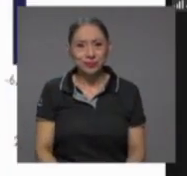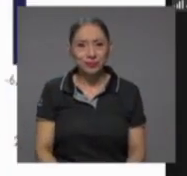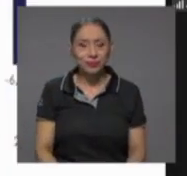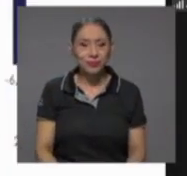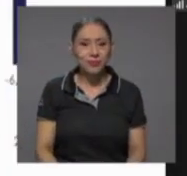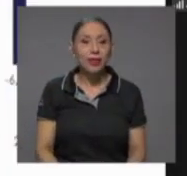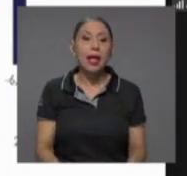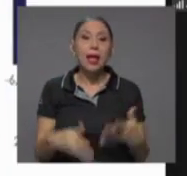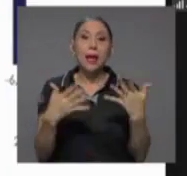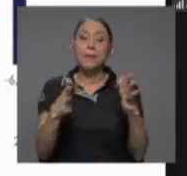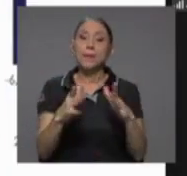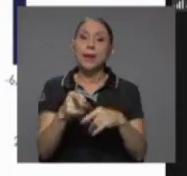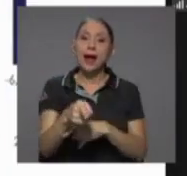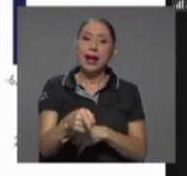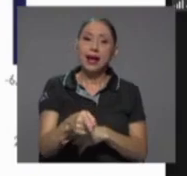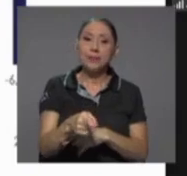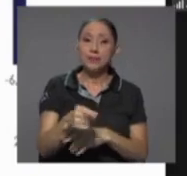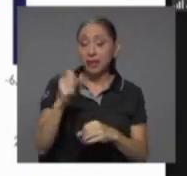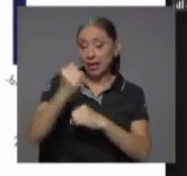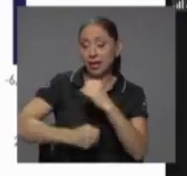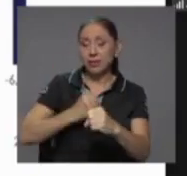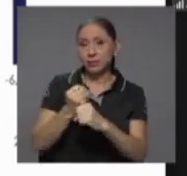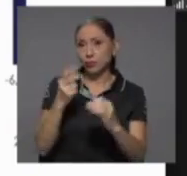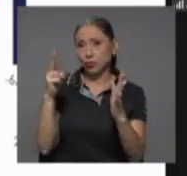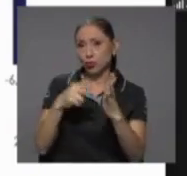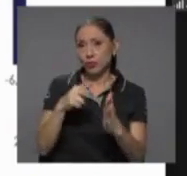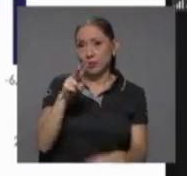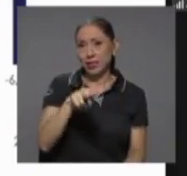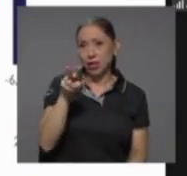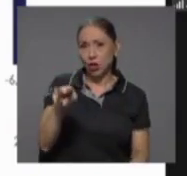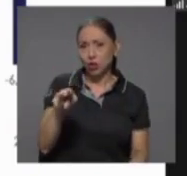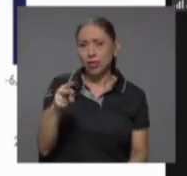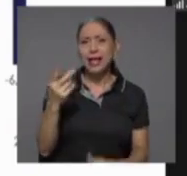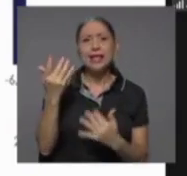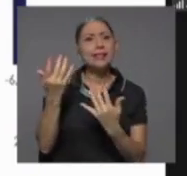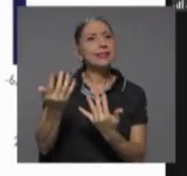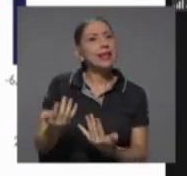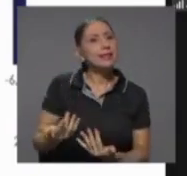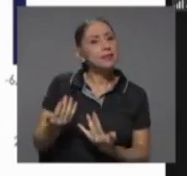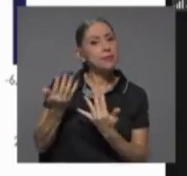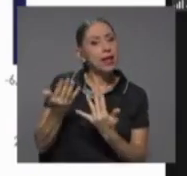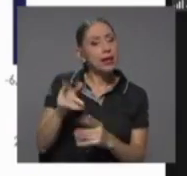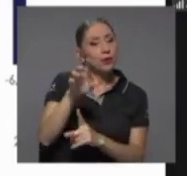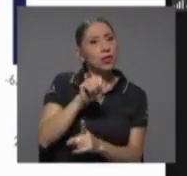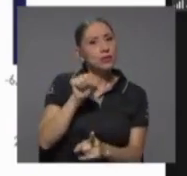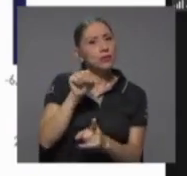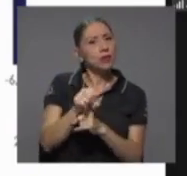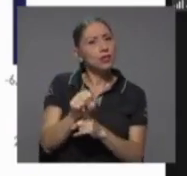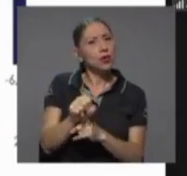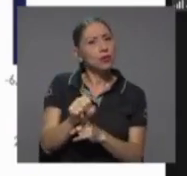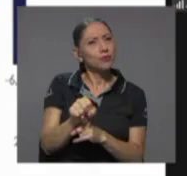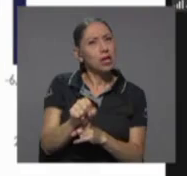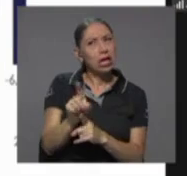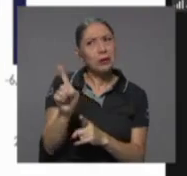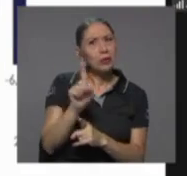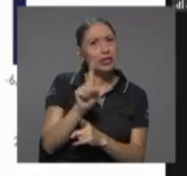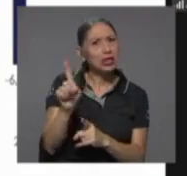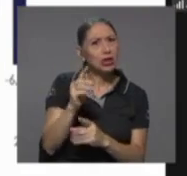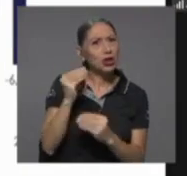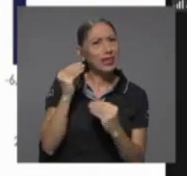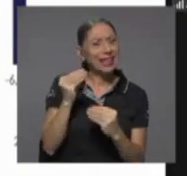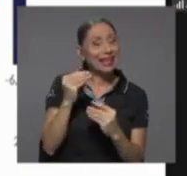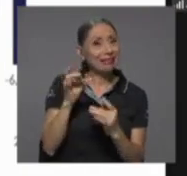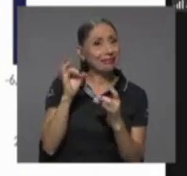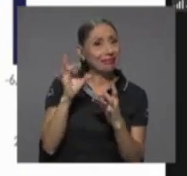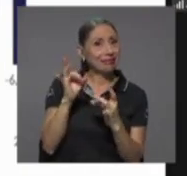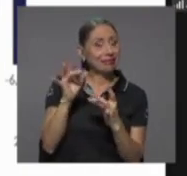Para lo que es el ejercicio 2022, se espera un panorama tal vez no tan sombrío como el del